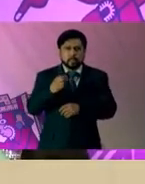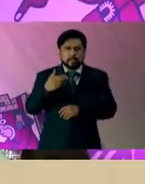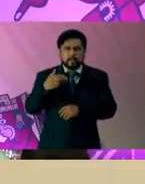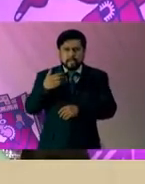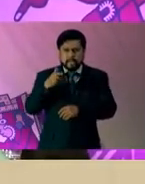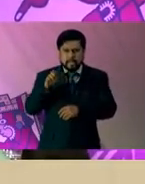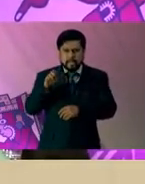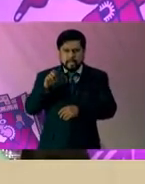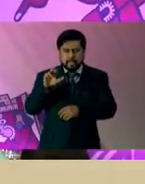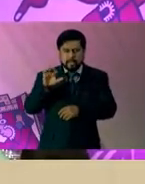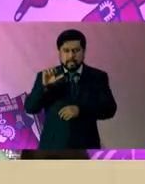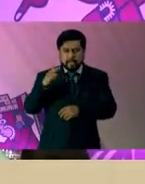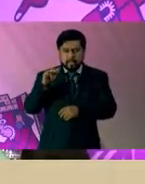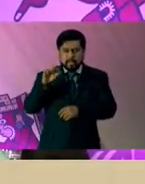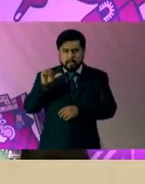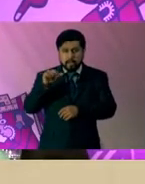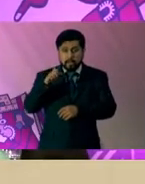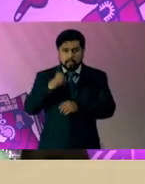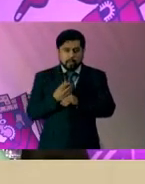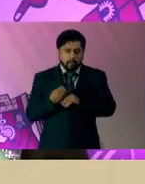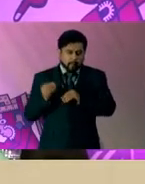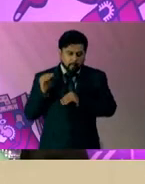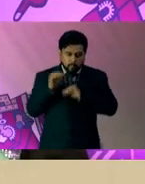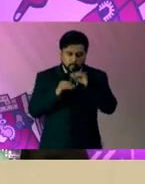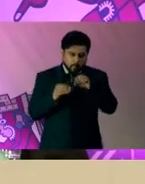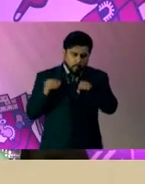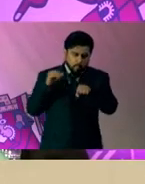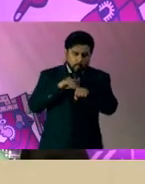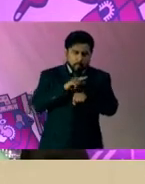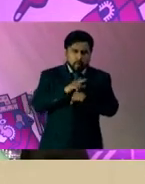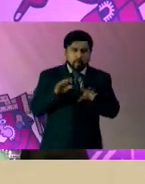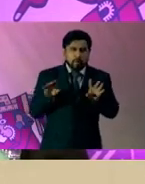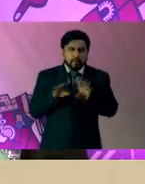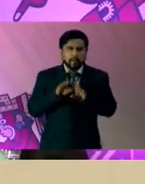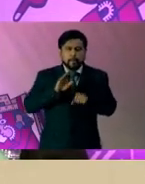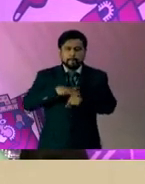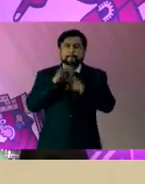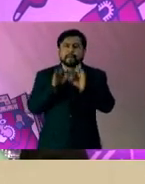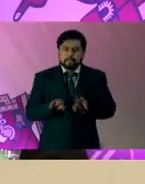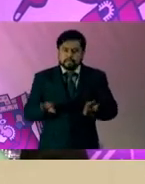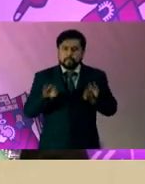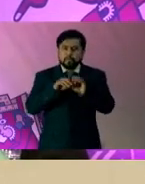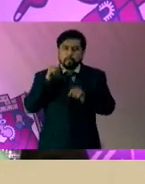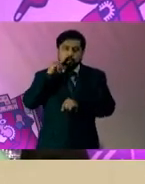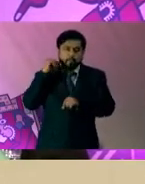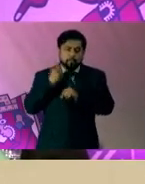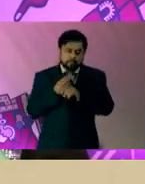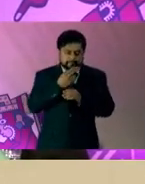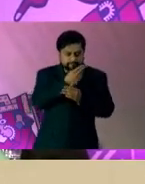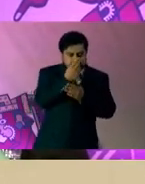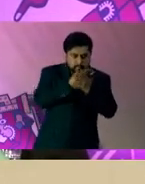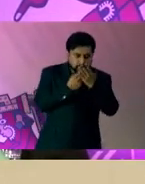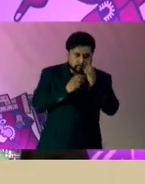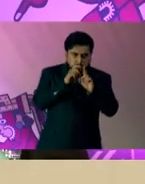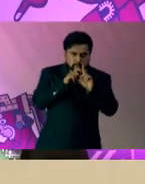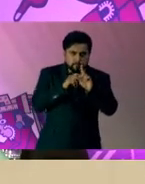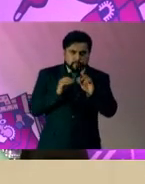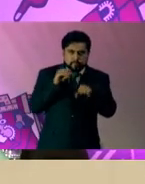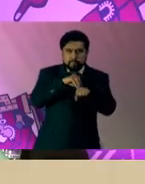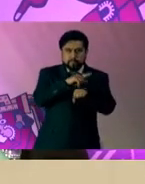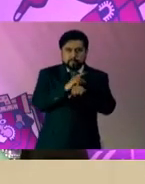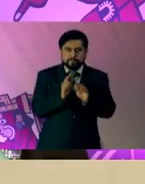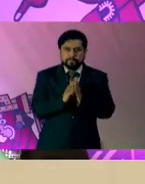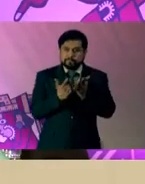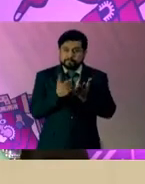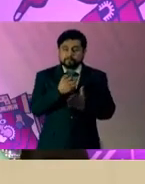antonio logra captar la esencia y por ejemplo ya les platicaré rape un poquito sobre los dibujos pero lograr